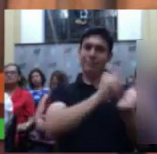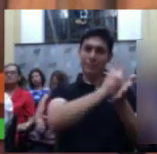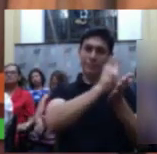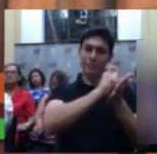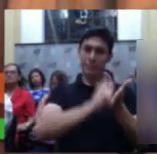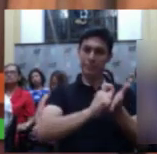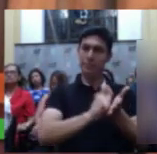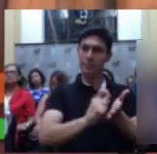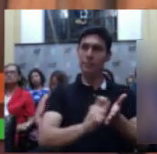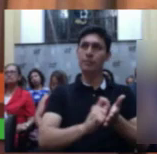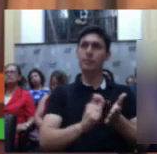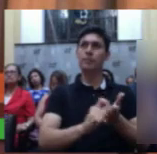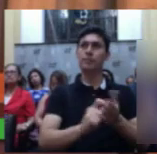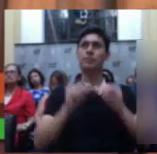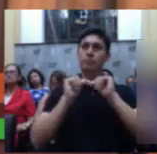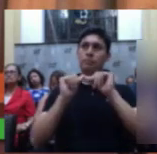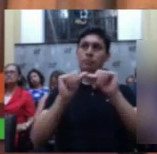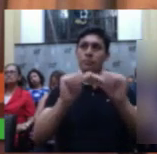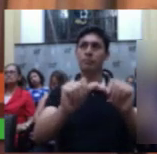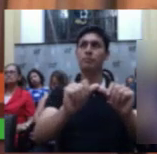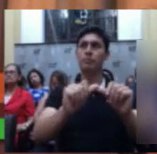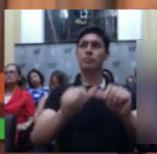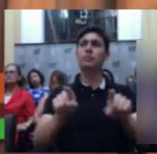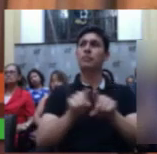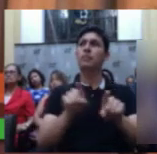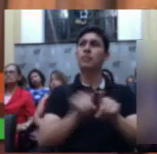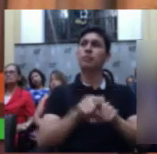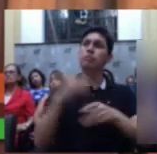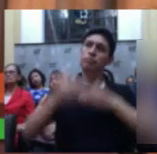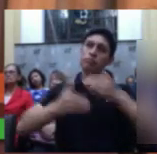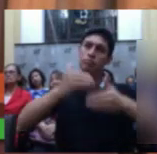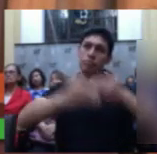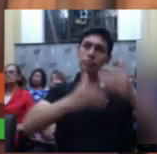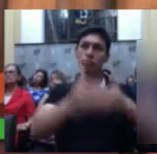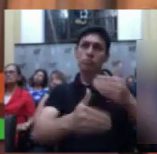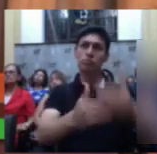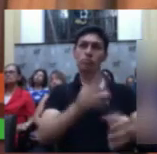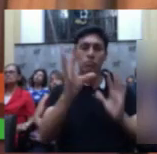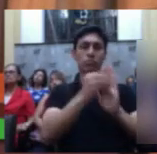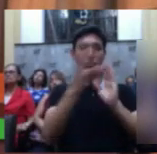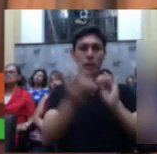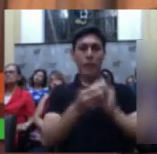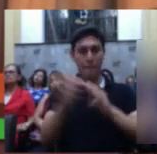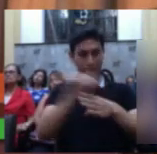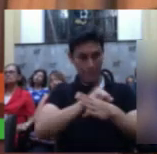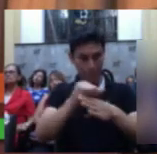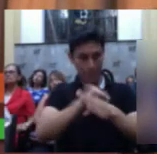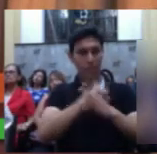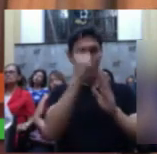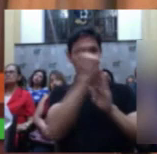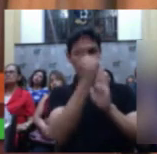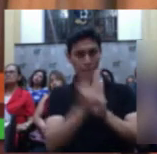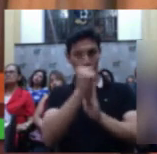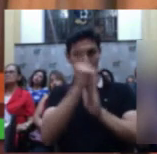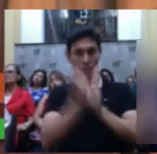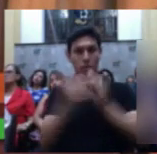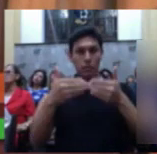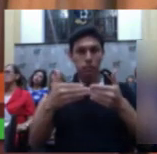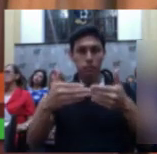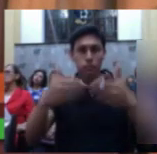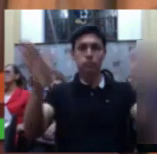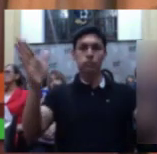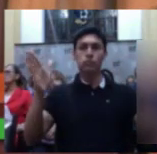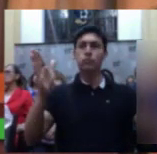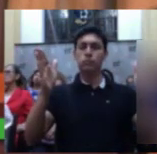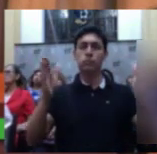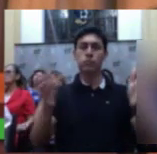formalmente vigente, es paulatinamente vaciada de contenido con prácticas o leyes abiertamente